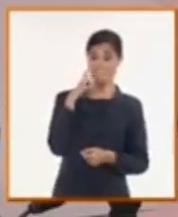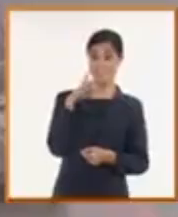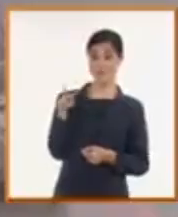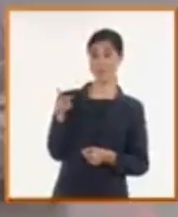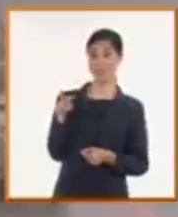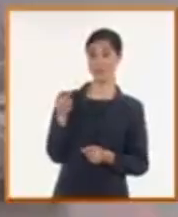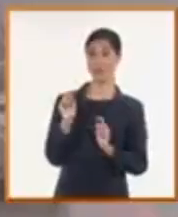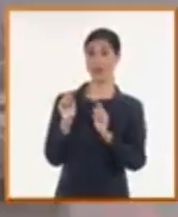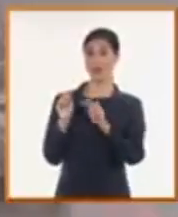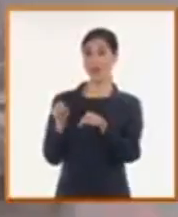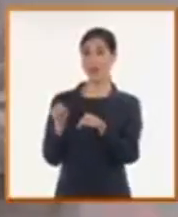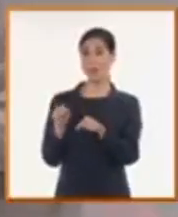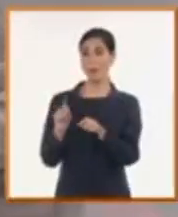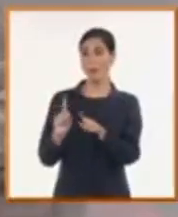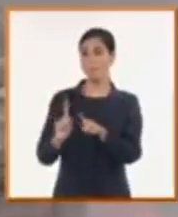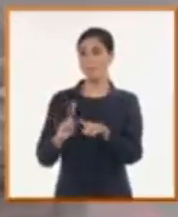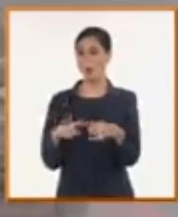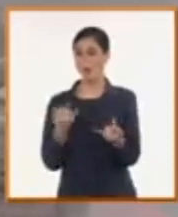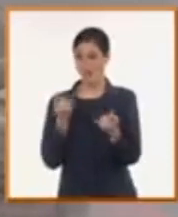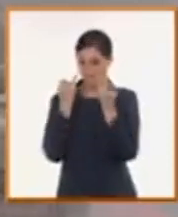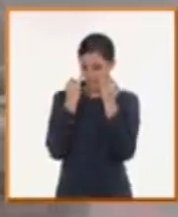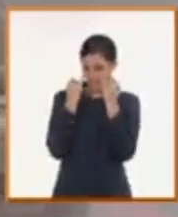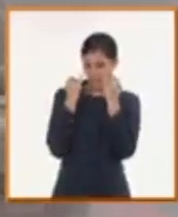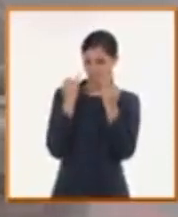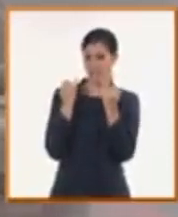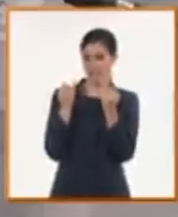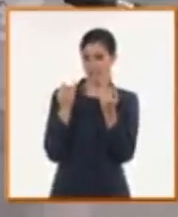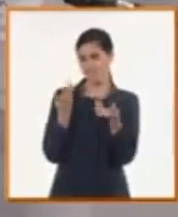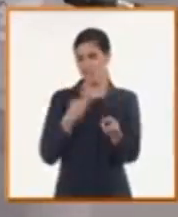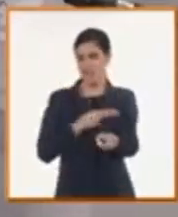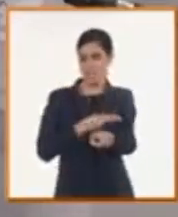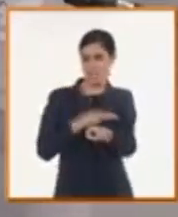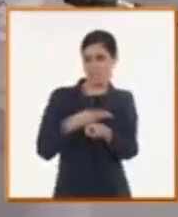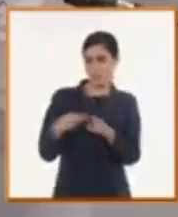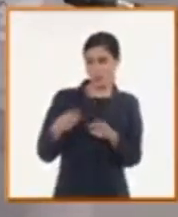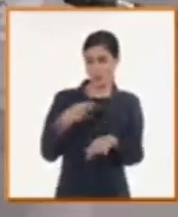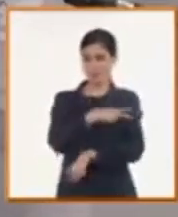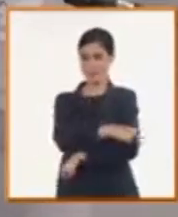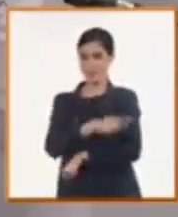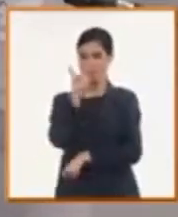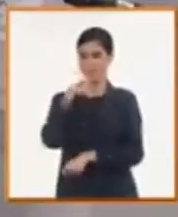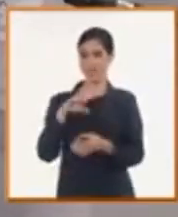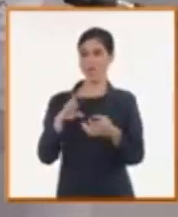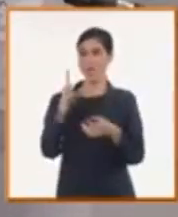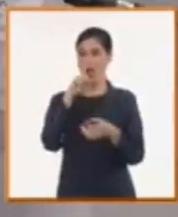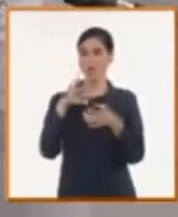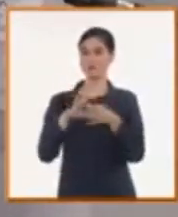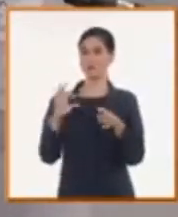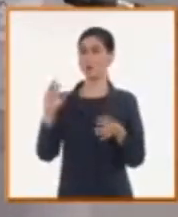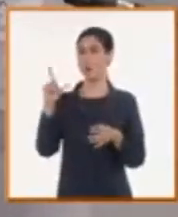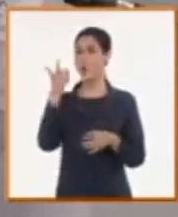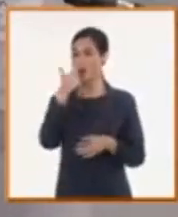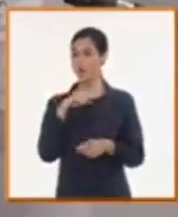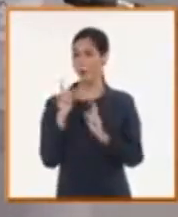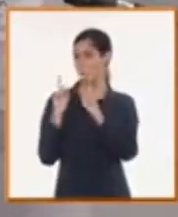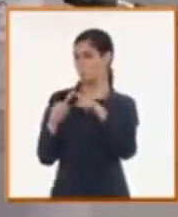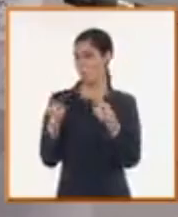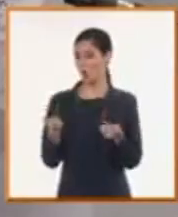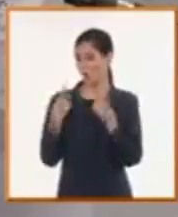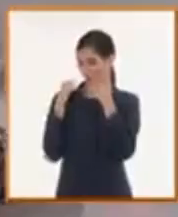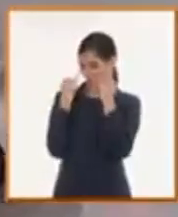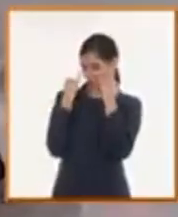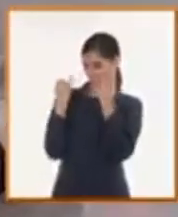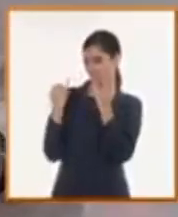en el tema de Angola y de las batallas cubanas en África? Mira, porque fuiste a mí me apasiona el